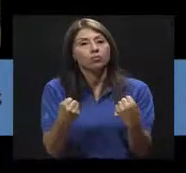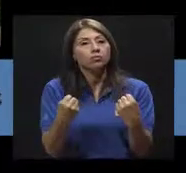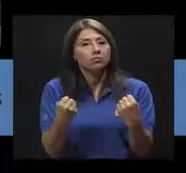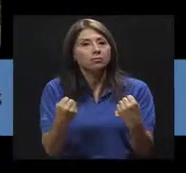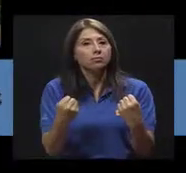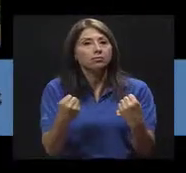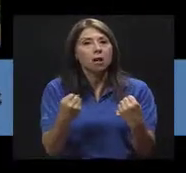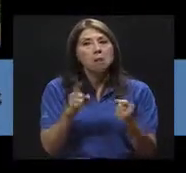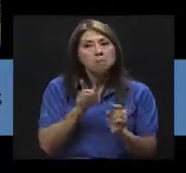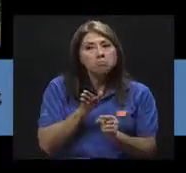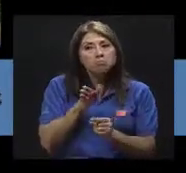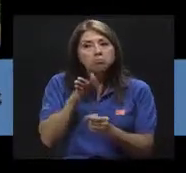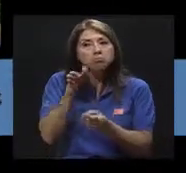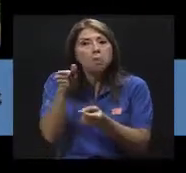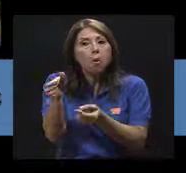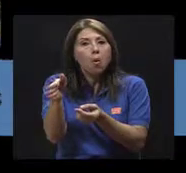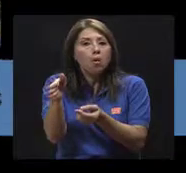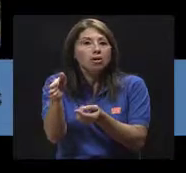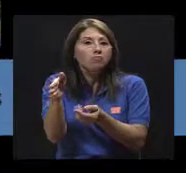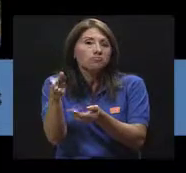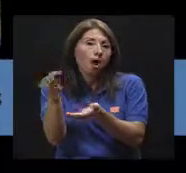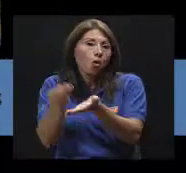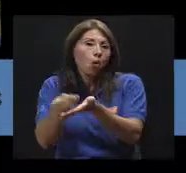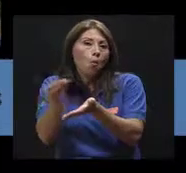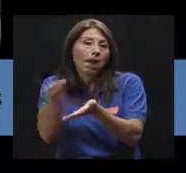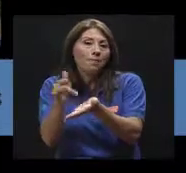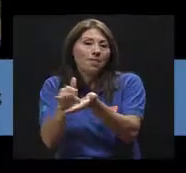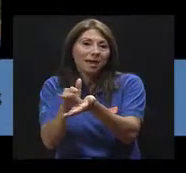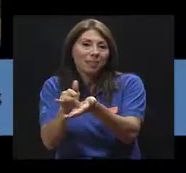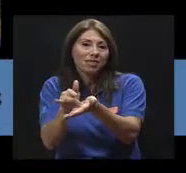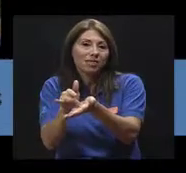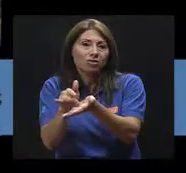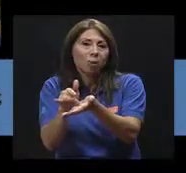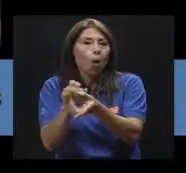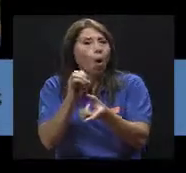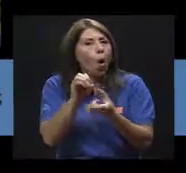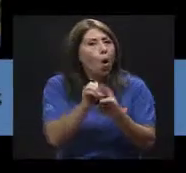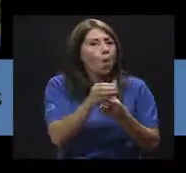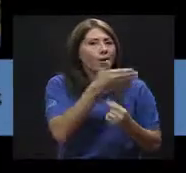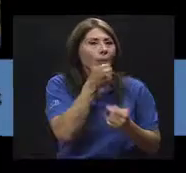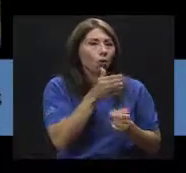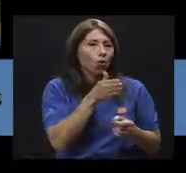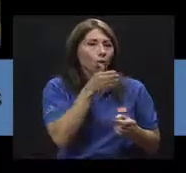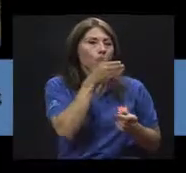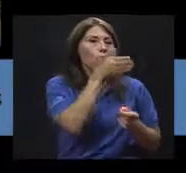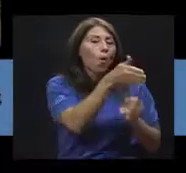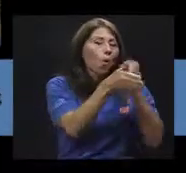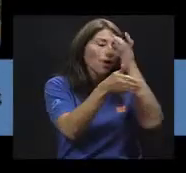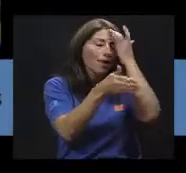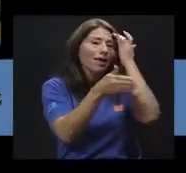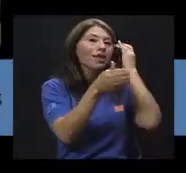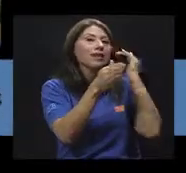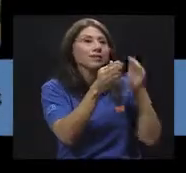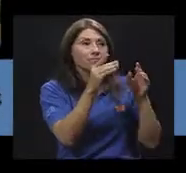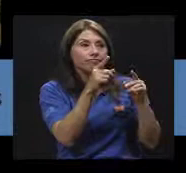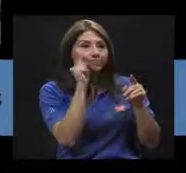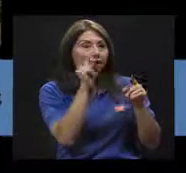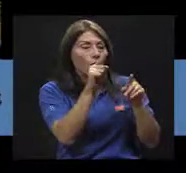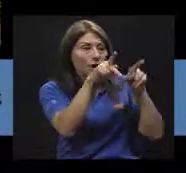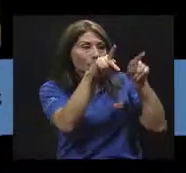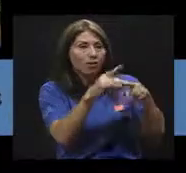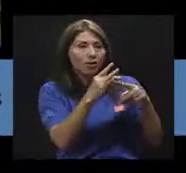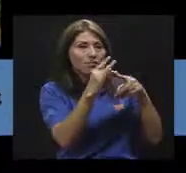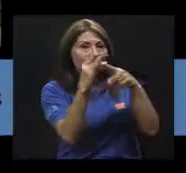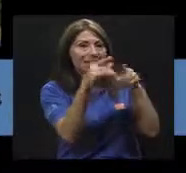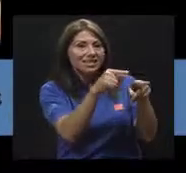sería ir a comprar un medicamento, veo el medicamento y mis síntomas, o ir a un farmacéutico, decirle mis síntomas y que él me recomiende